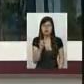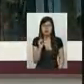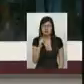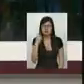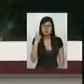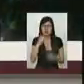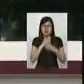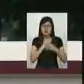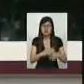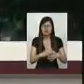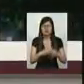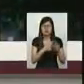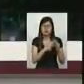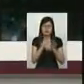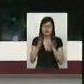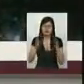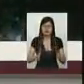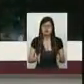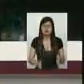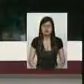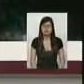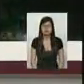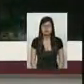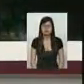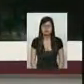de la ciudadanía.